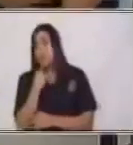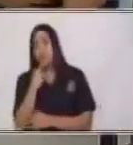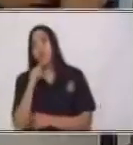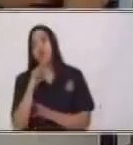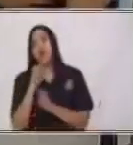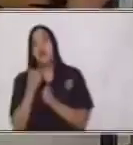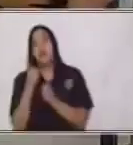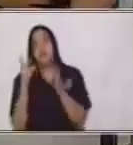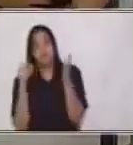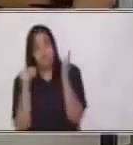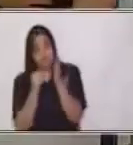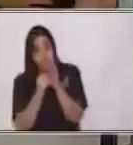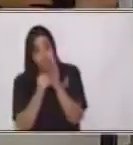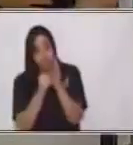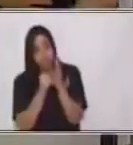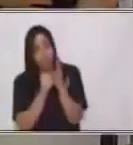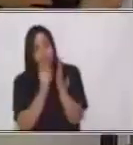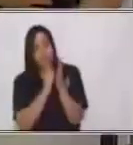20,